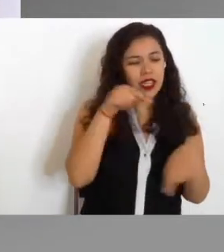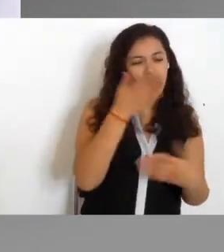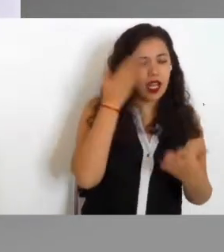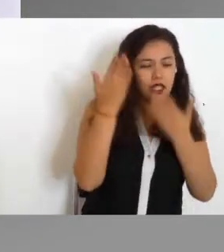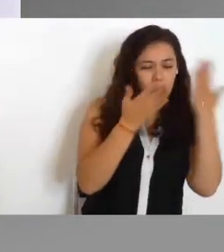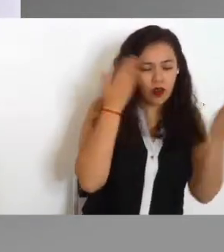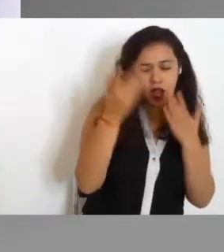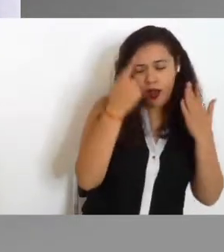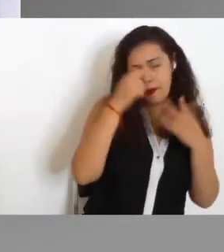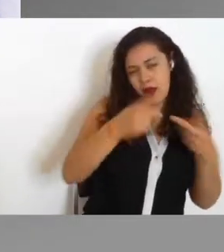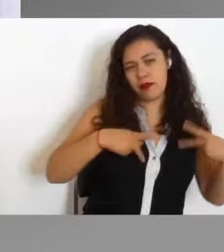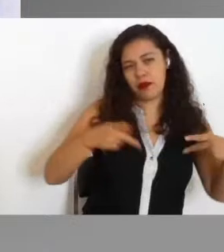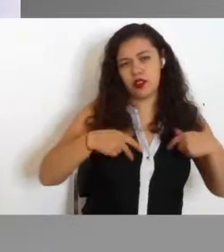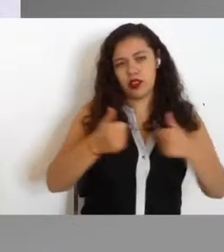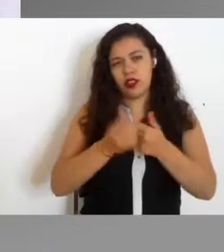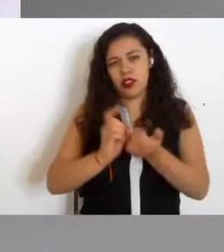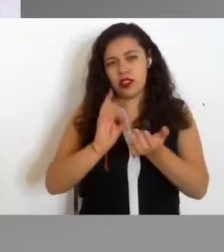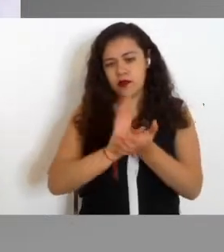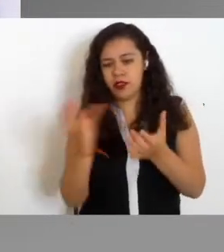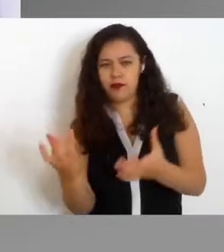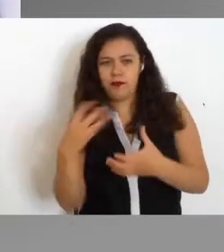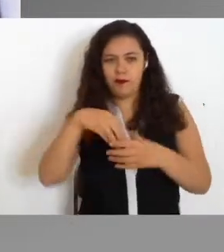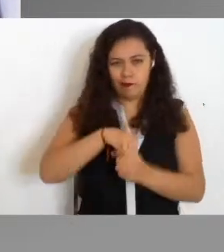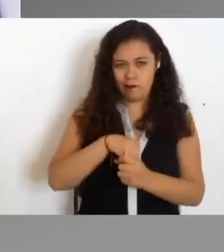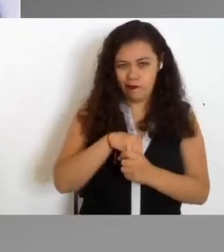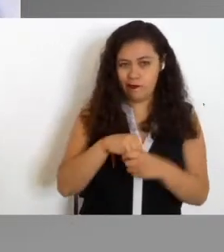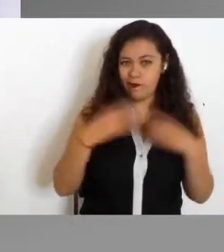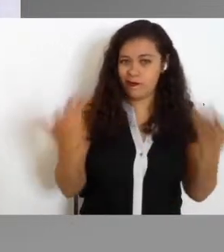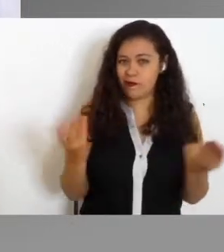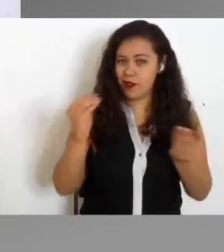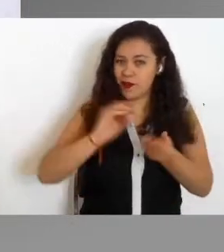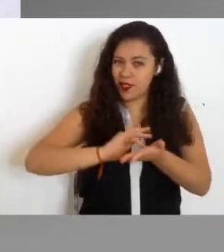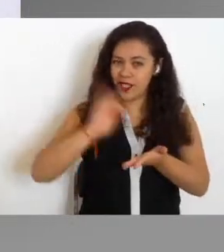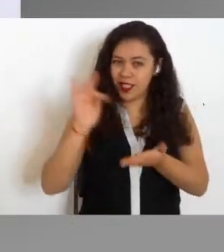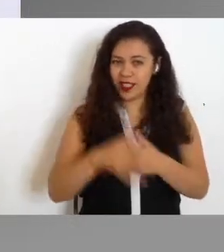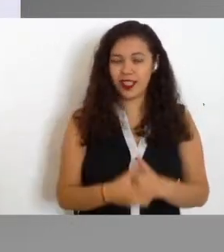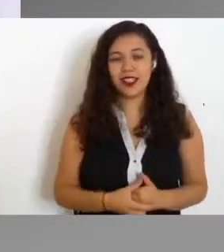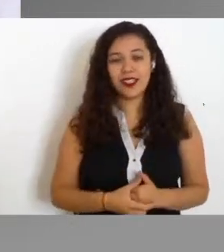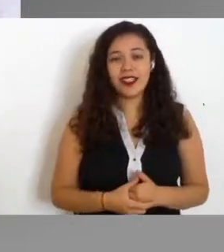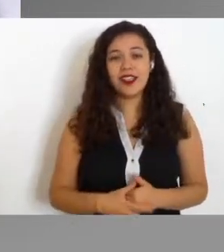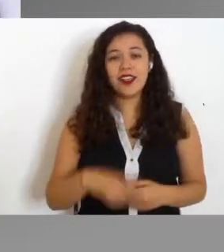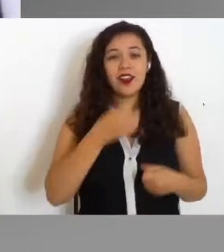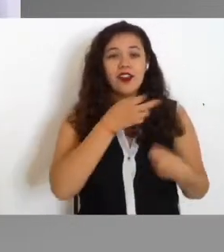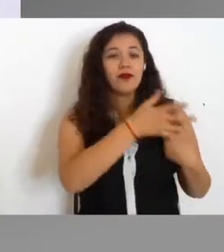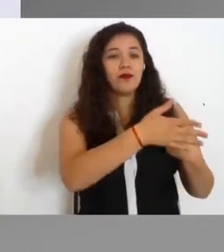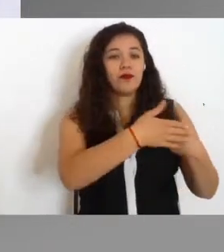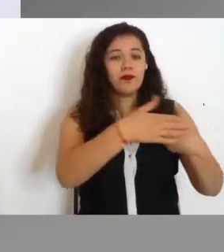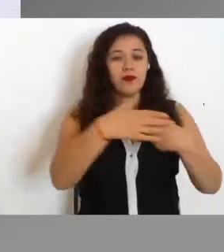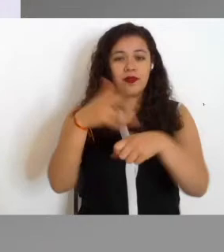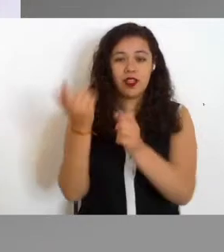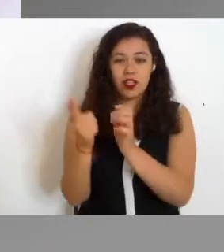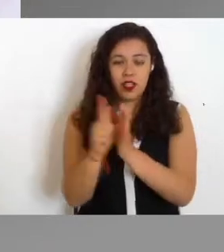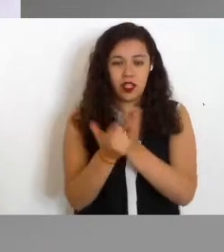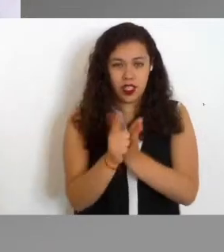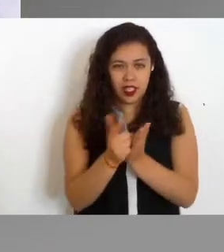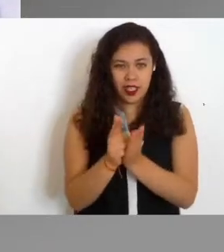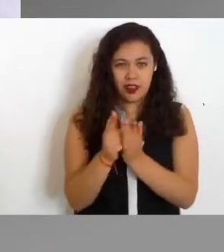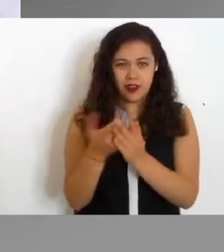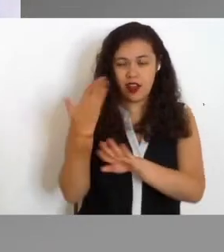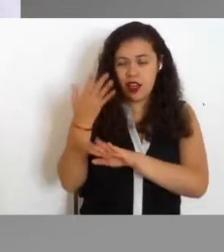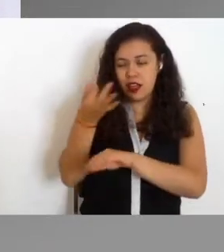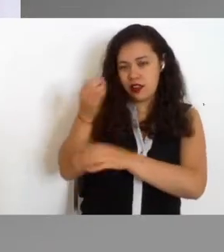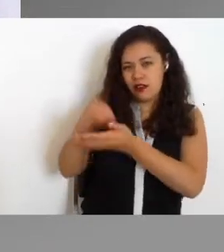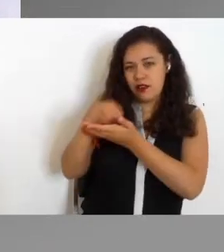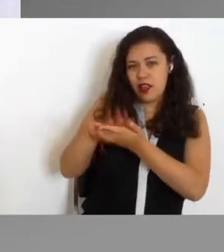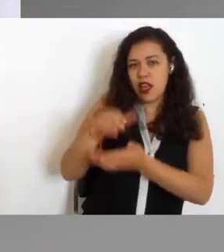inclusión de personas con discapacidad. Y bueno, muchísimas gracias. Los invito a leer un libro que publicamos recientemente en